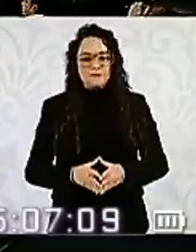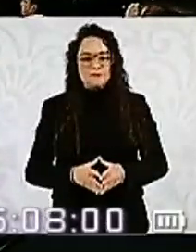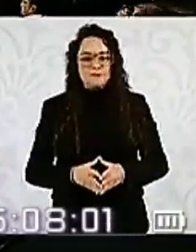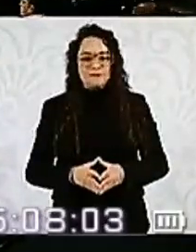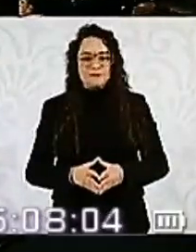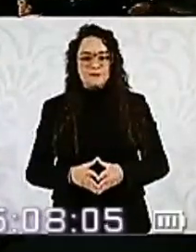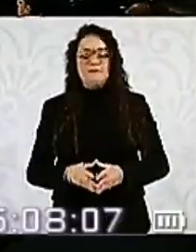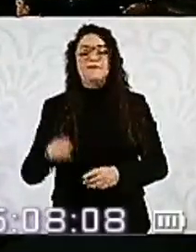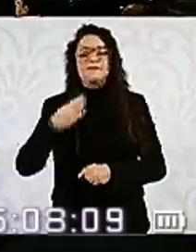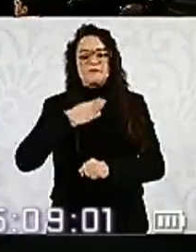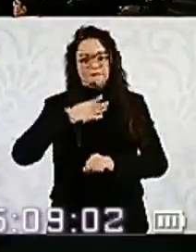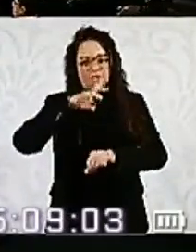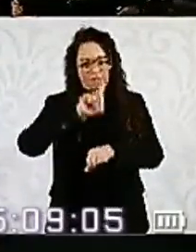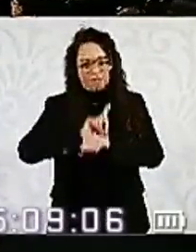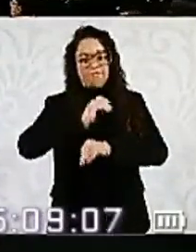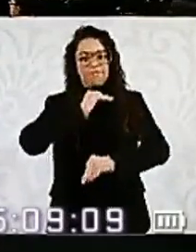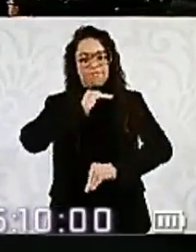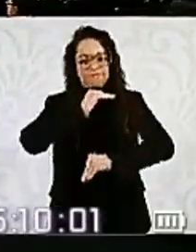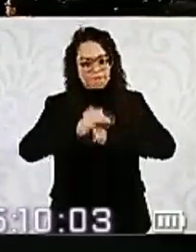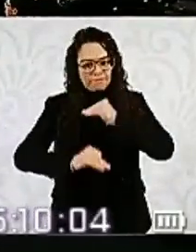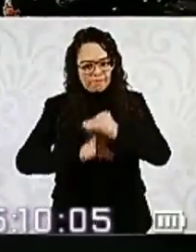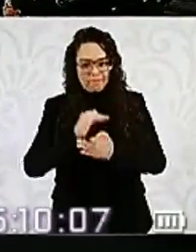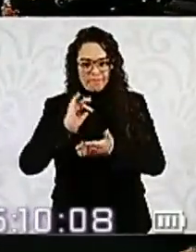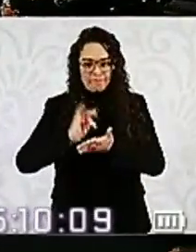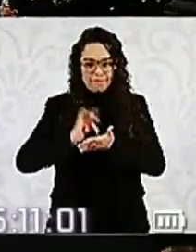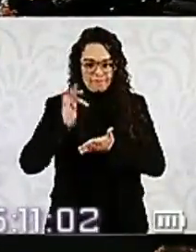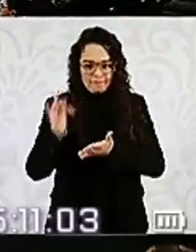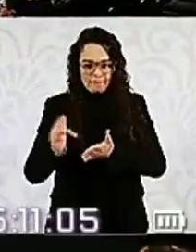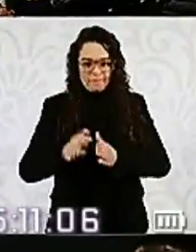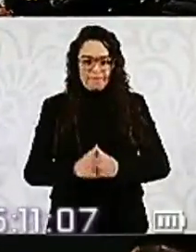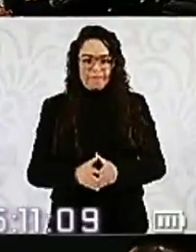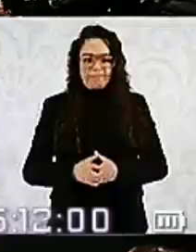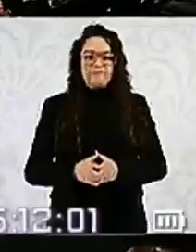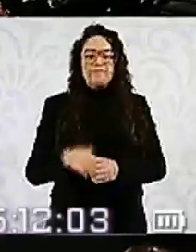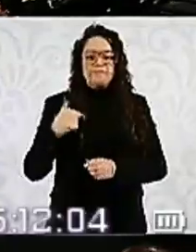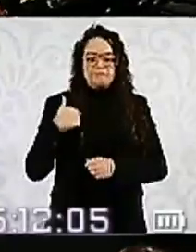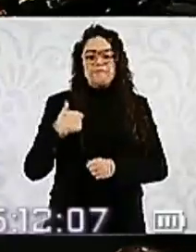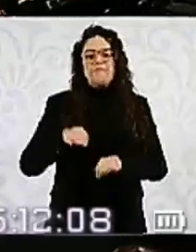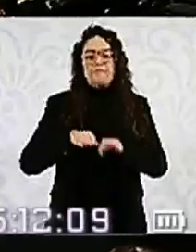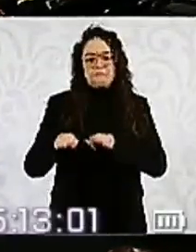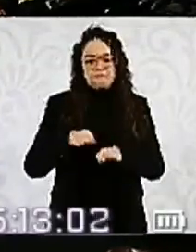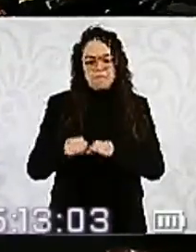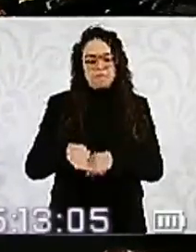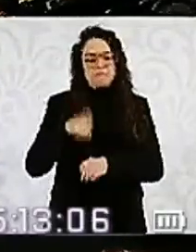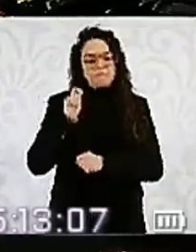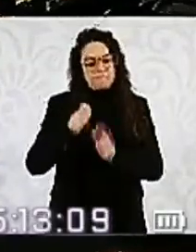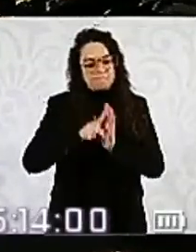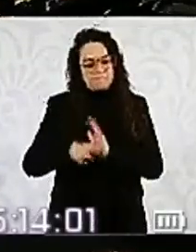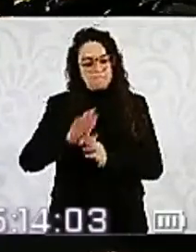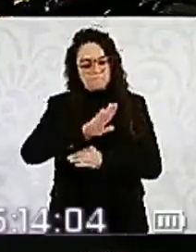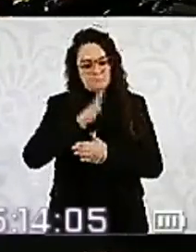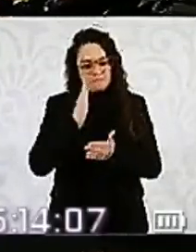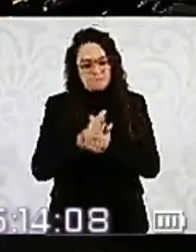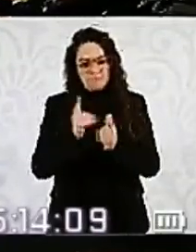Gracias. Muy buenos días a todos y a todas. Juan Hernández de Yarobasta, Tabasco hoy, Campeche hoy, Quintana Roo hoy, de Grupo Cantón.